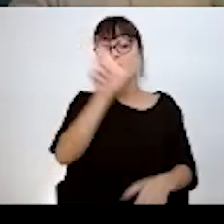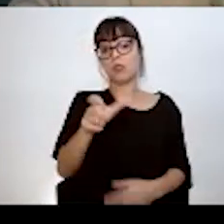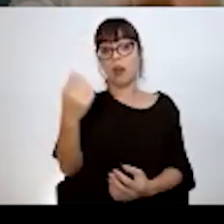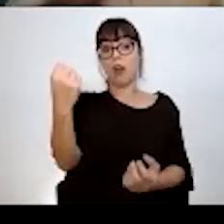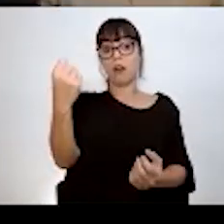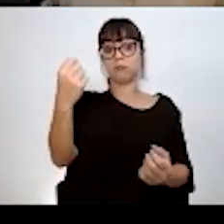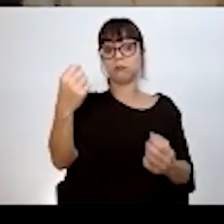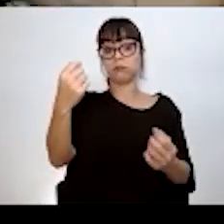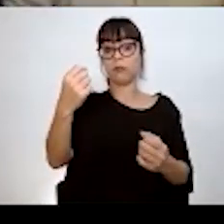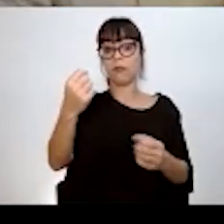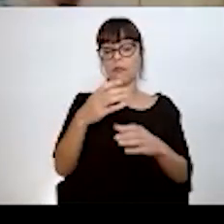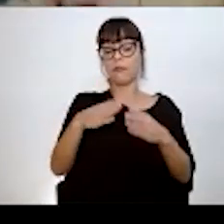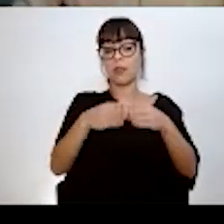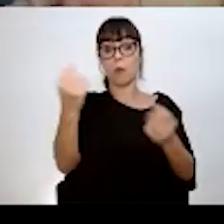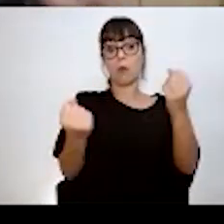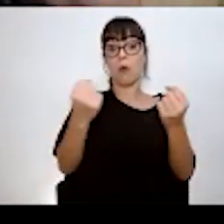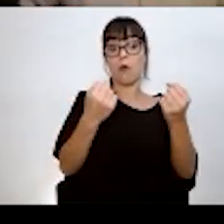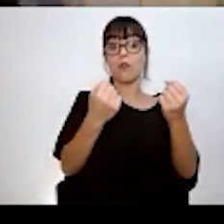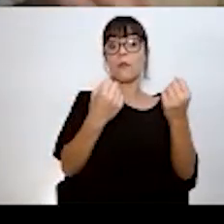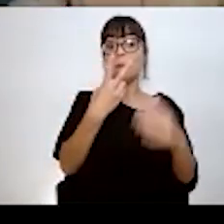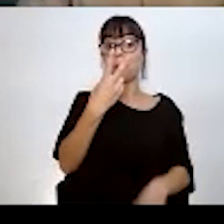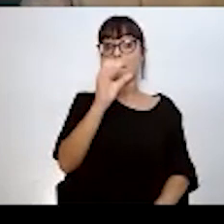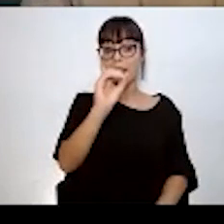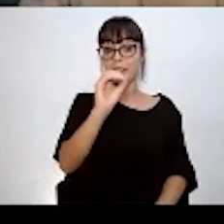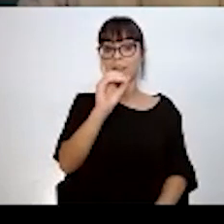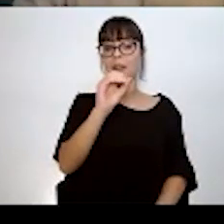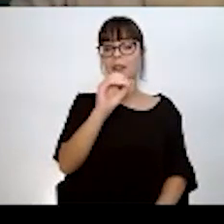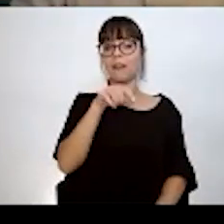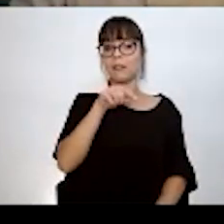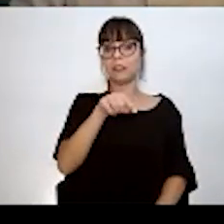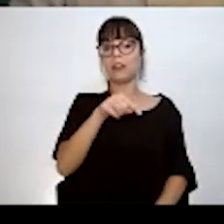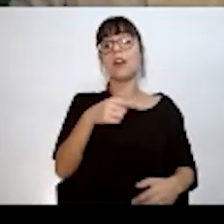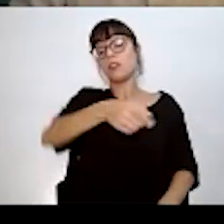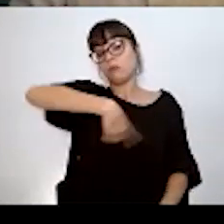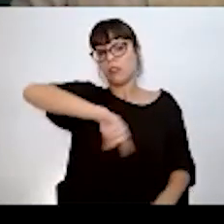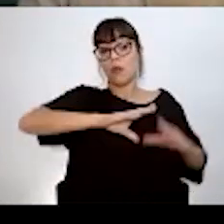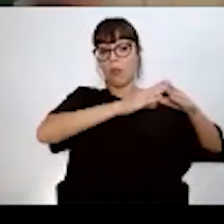isla, logran recuperar algunos enseres, algunos alimentos